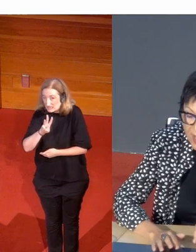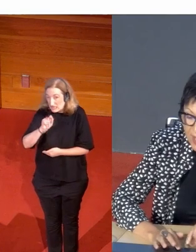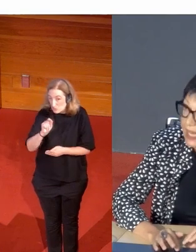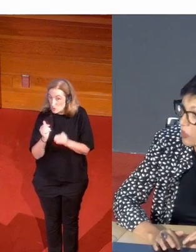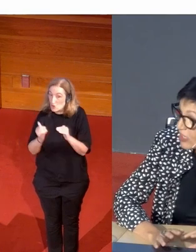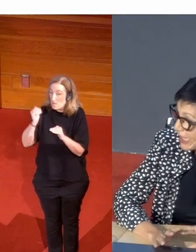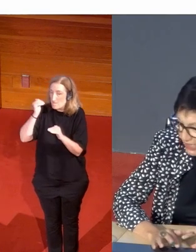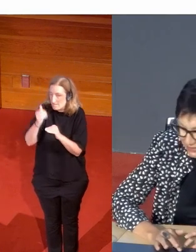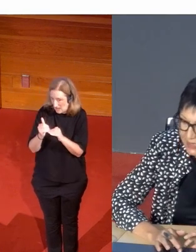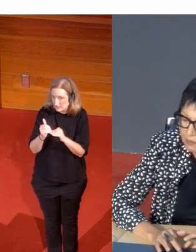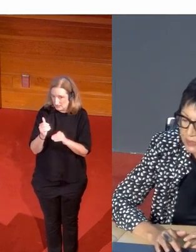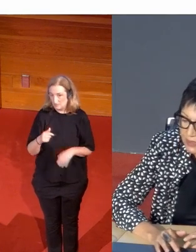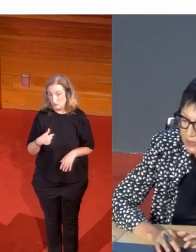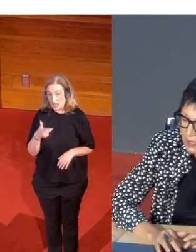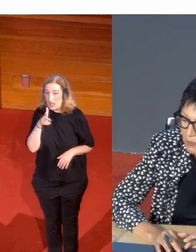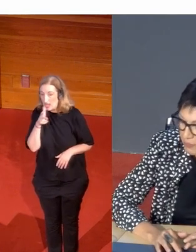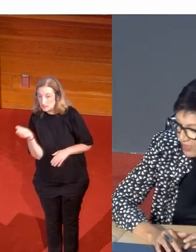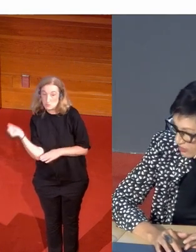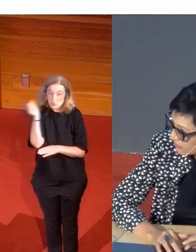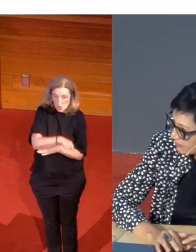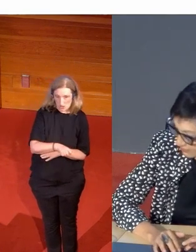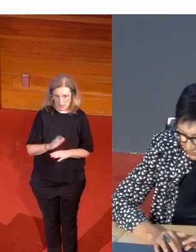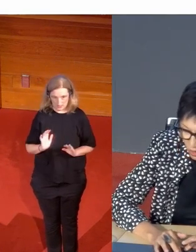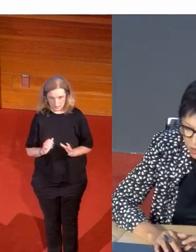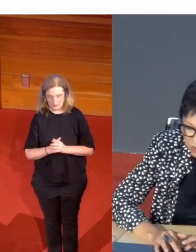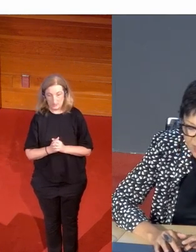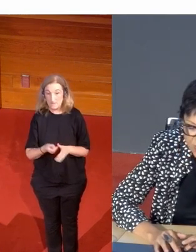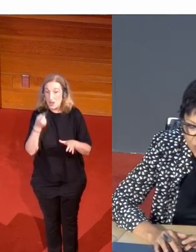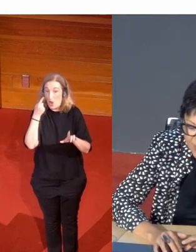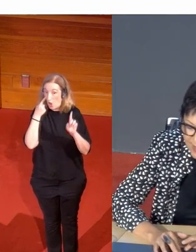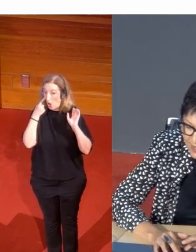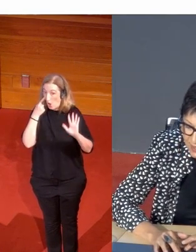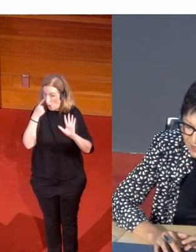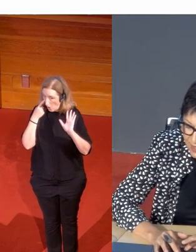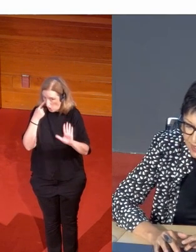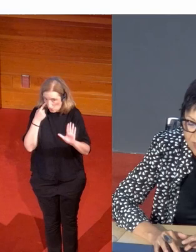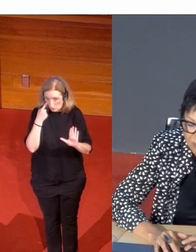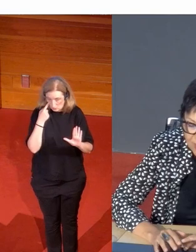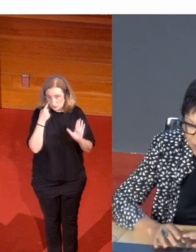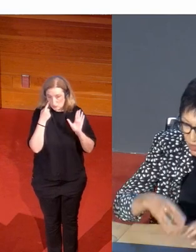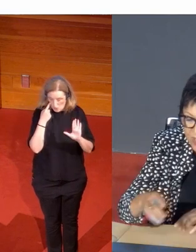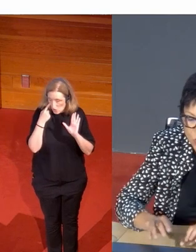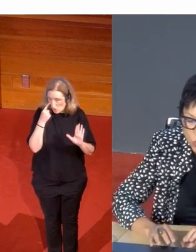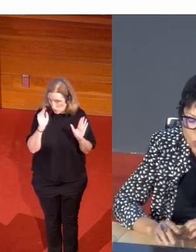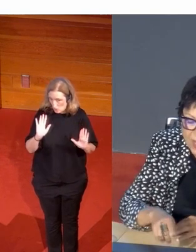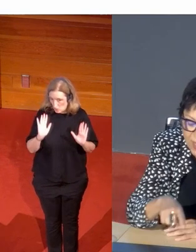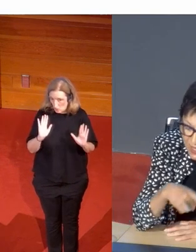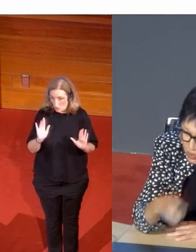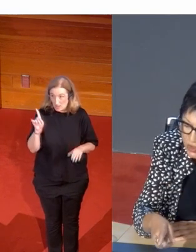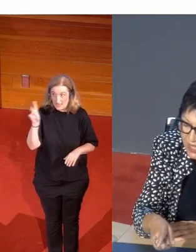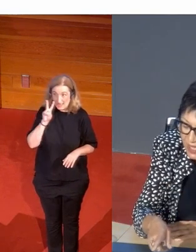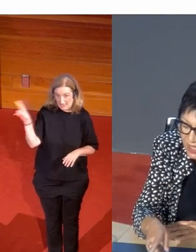menos a Donald Trump pero ojo eso es y aquí esto que es